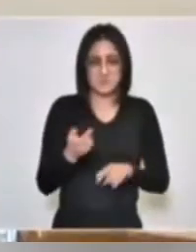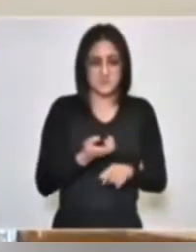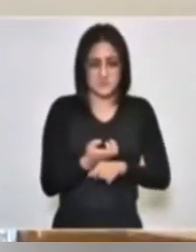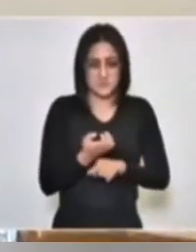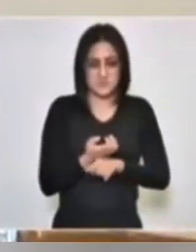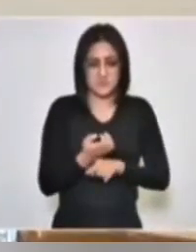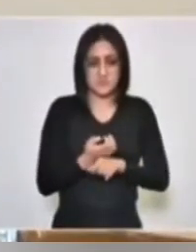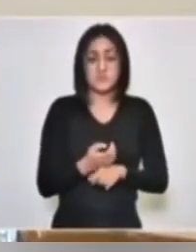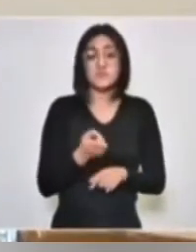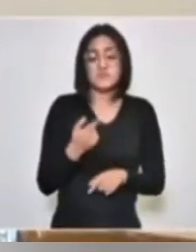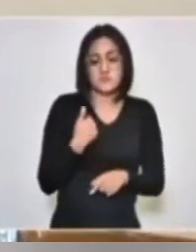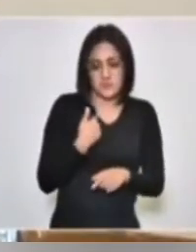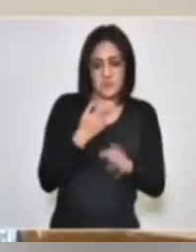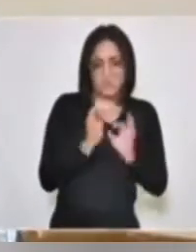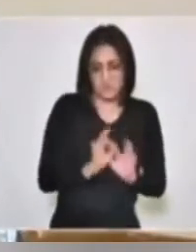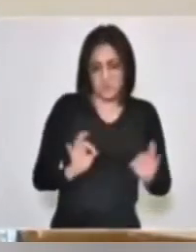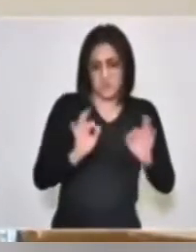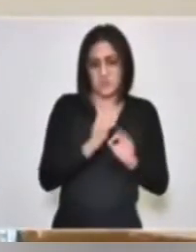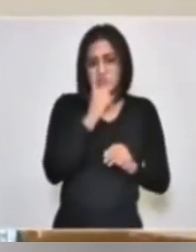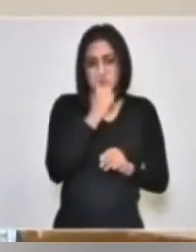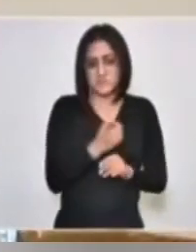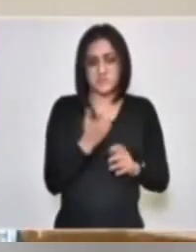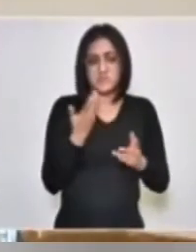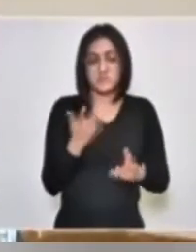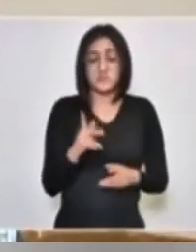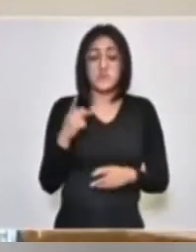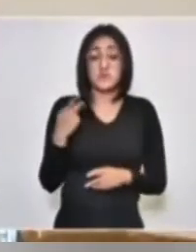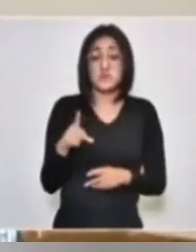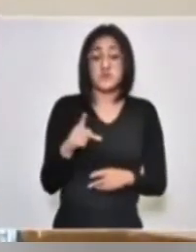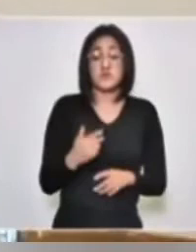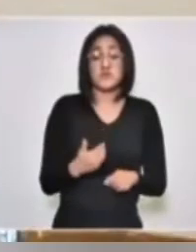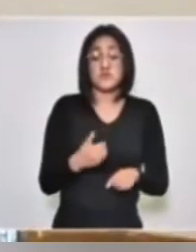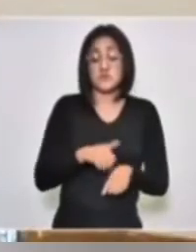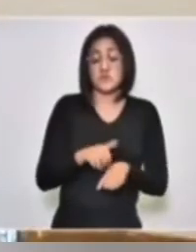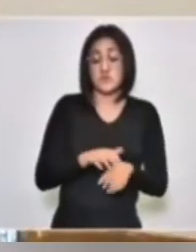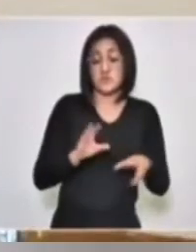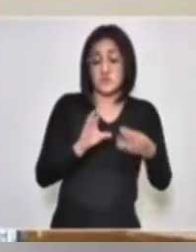es, por lo que respecta al número de municipios que involucra,